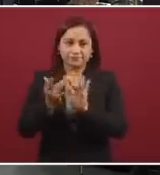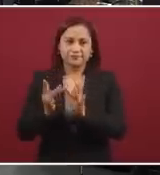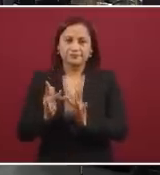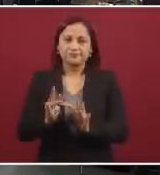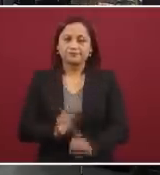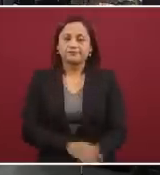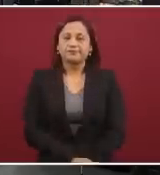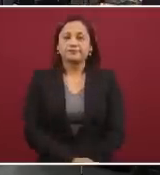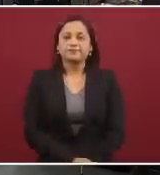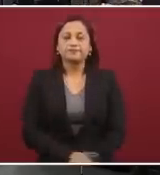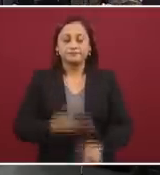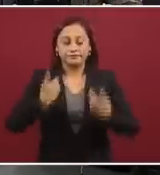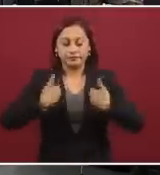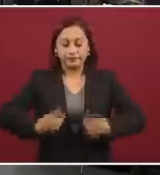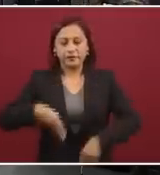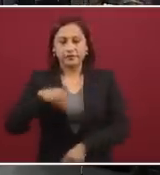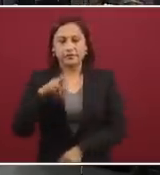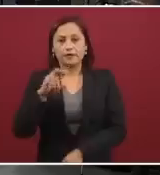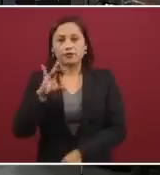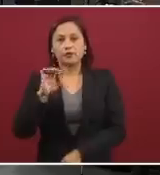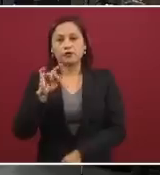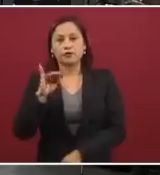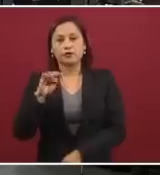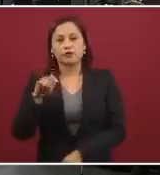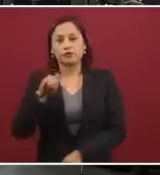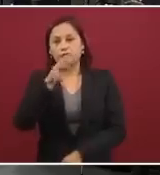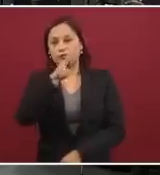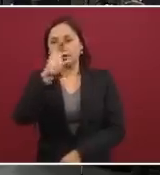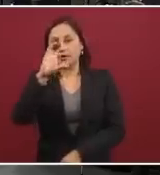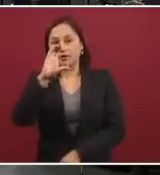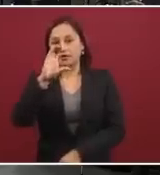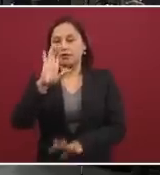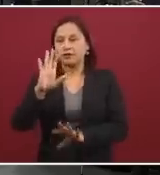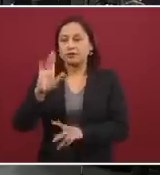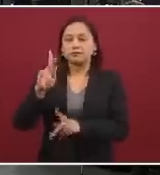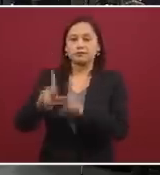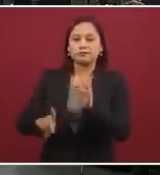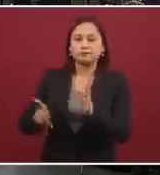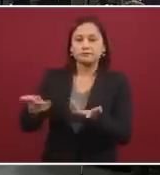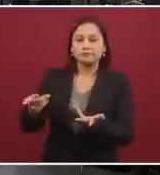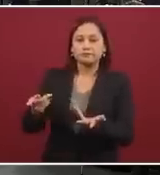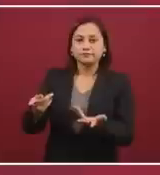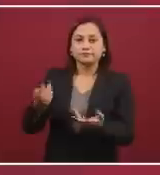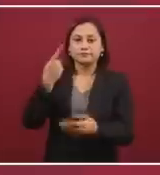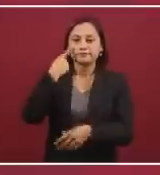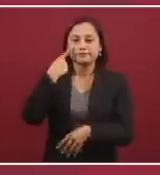marco antonio olvera de california presidente este